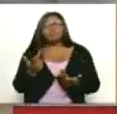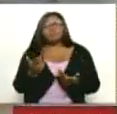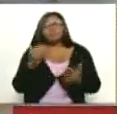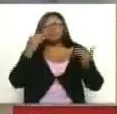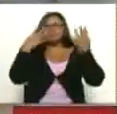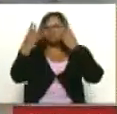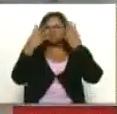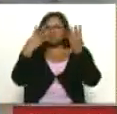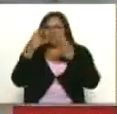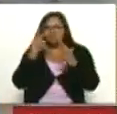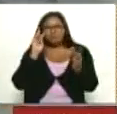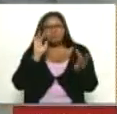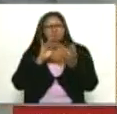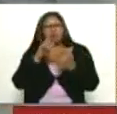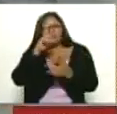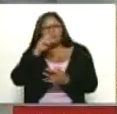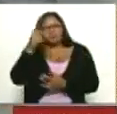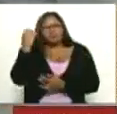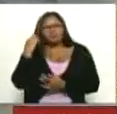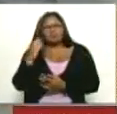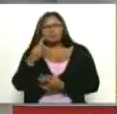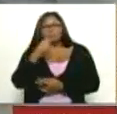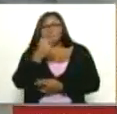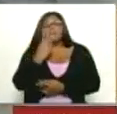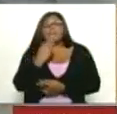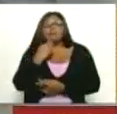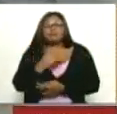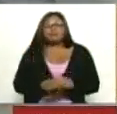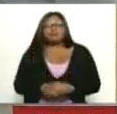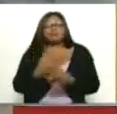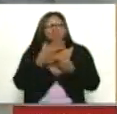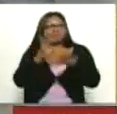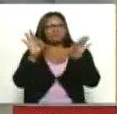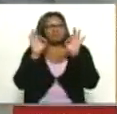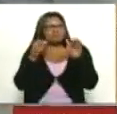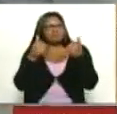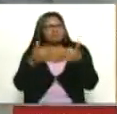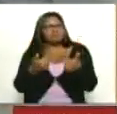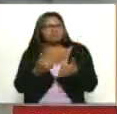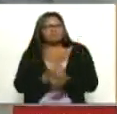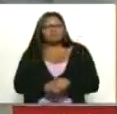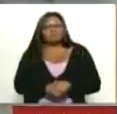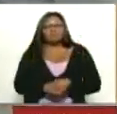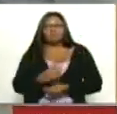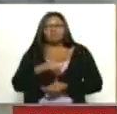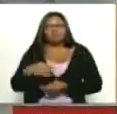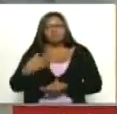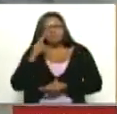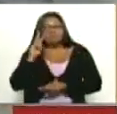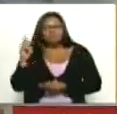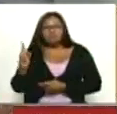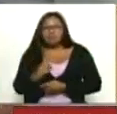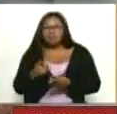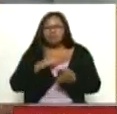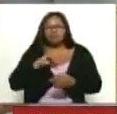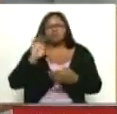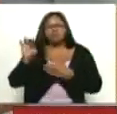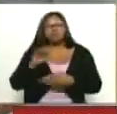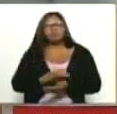Recordemos que el año pasado tuvimos esta primera experiencia, fue muy exitosa. Además que pudimos traer acá a nuestro